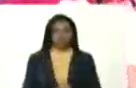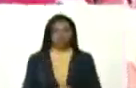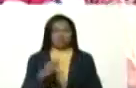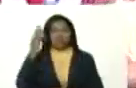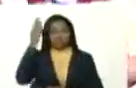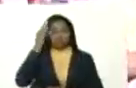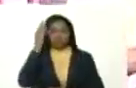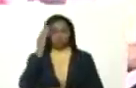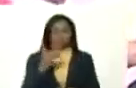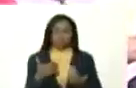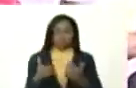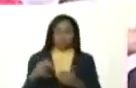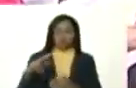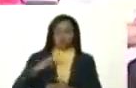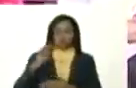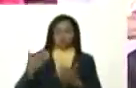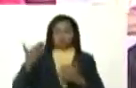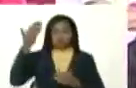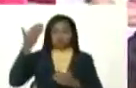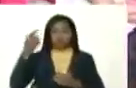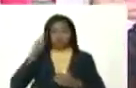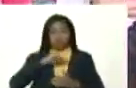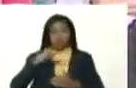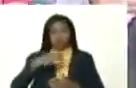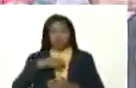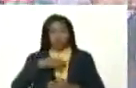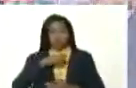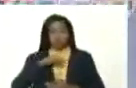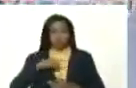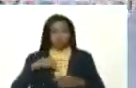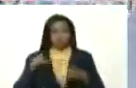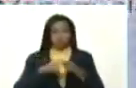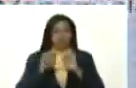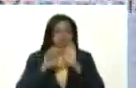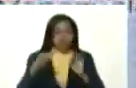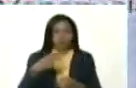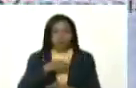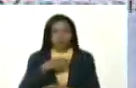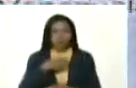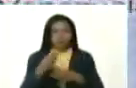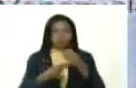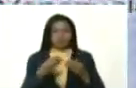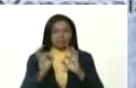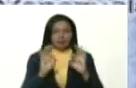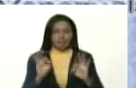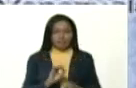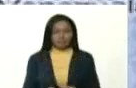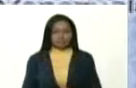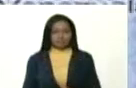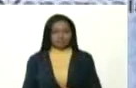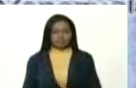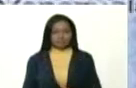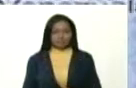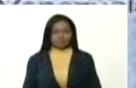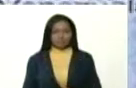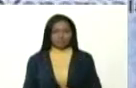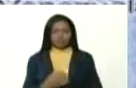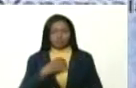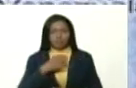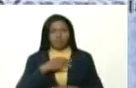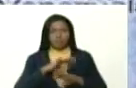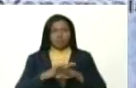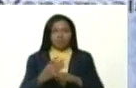grande. Por eso no han podido con nosotros. Ni podrán. Si